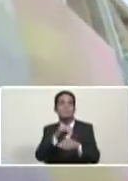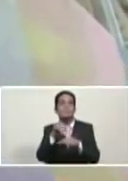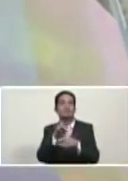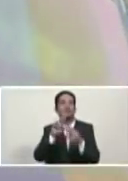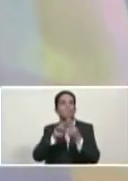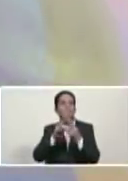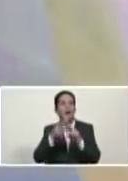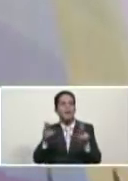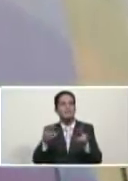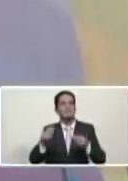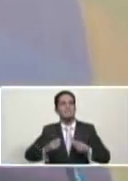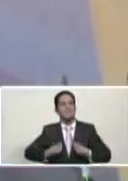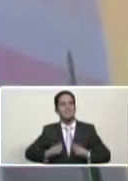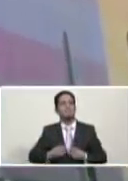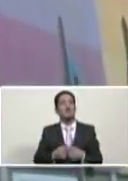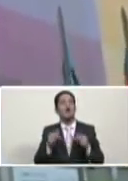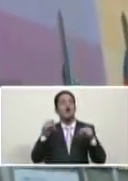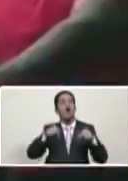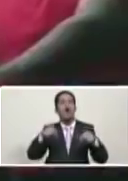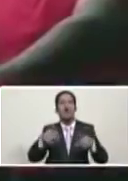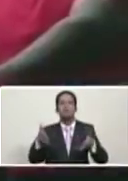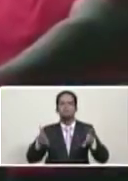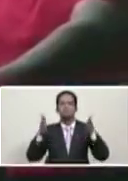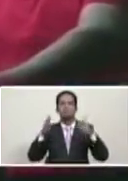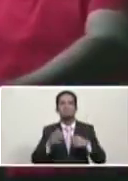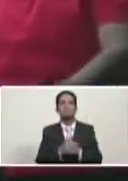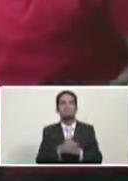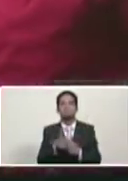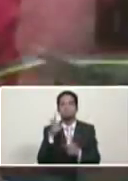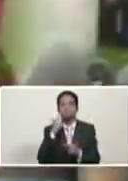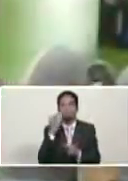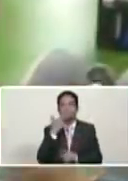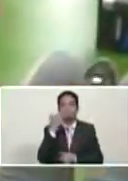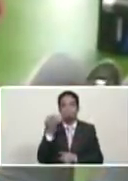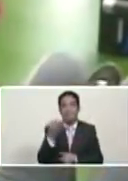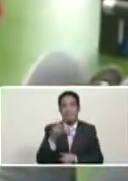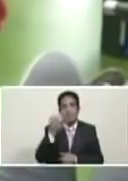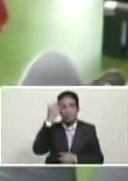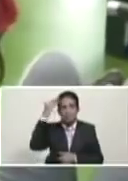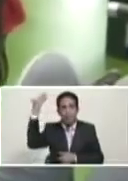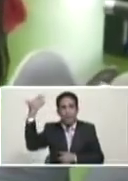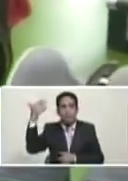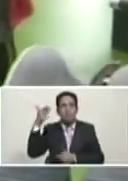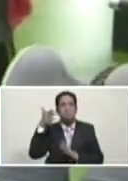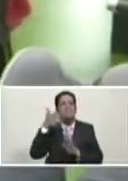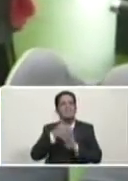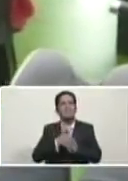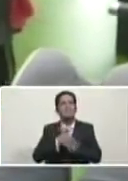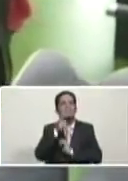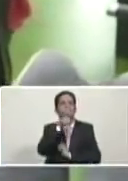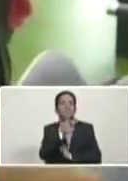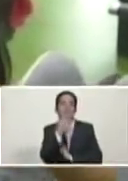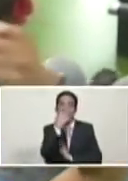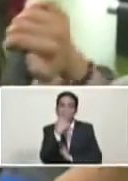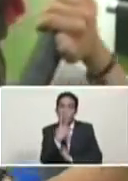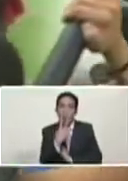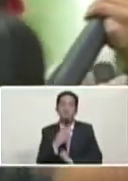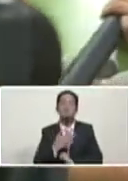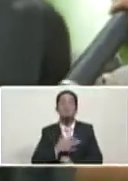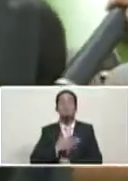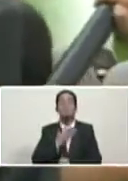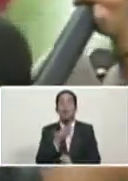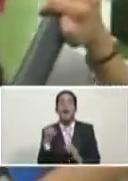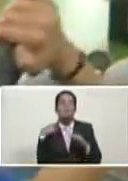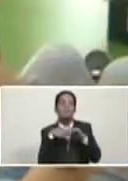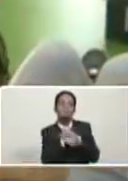vida. Hoy se hace una realidad el sueño de que los más pobres tengan acceso a